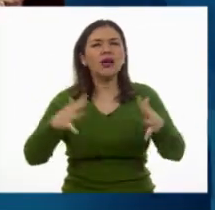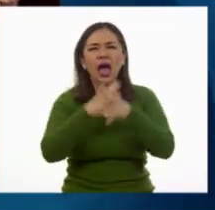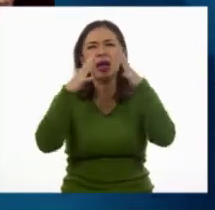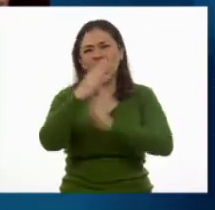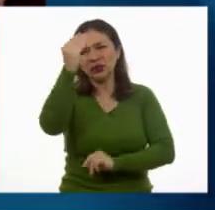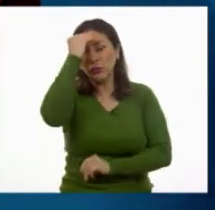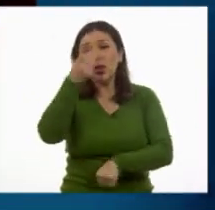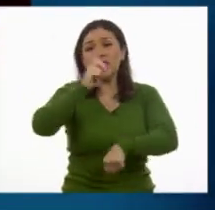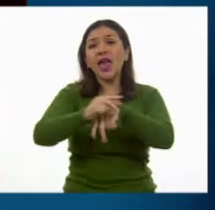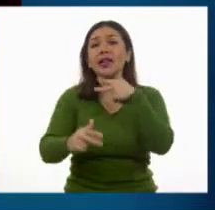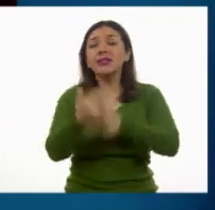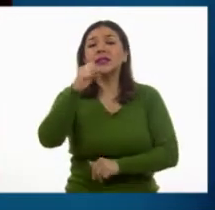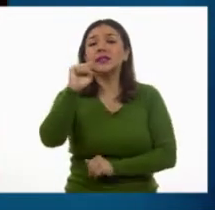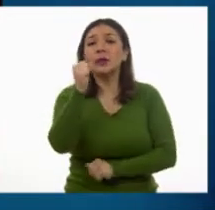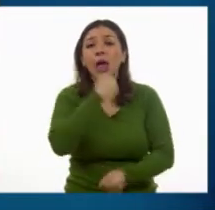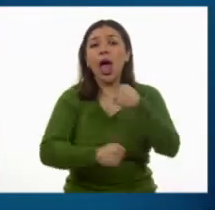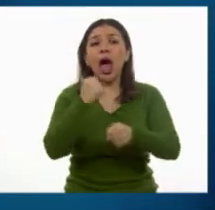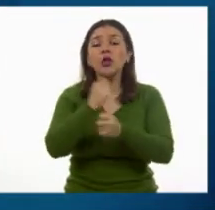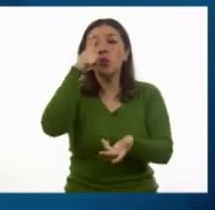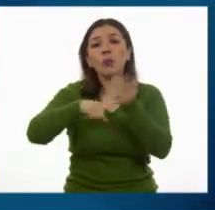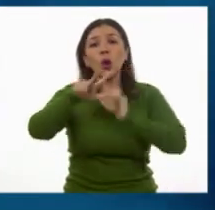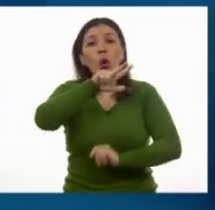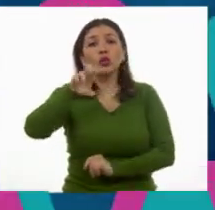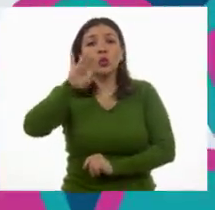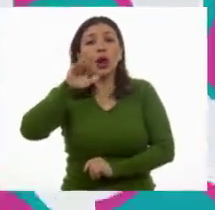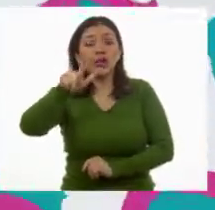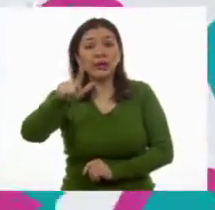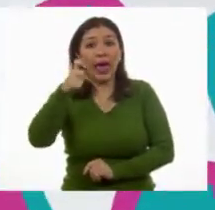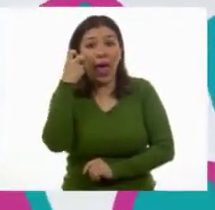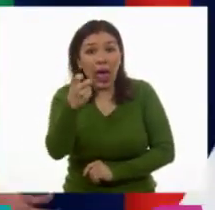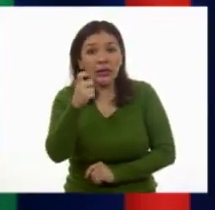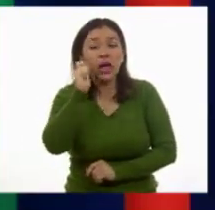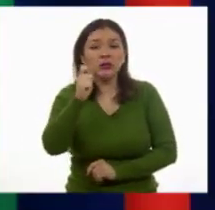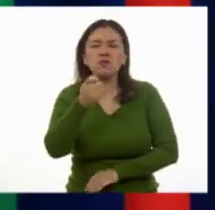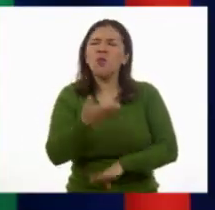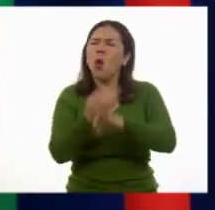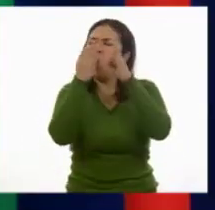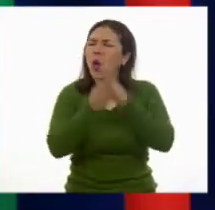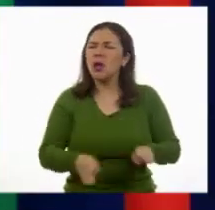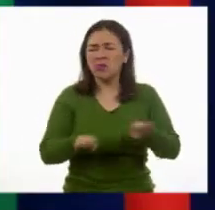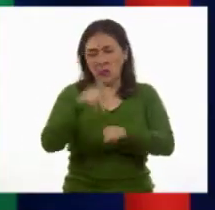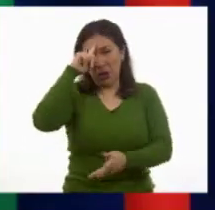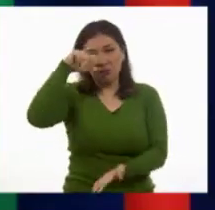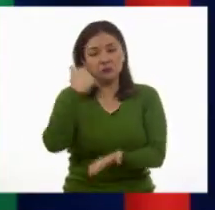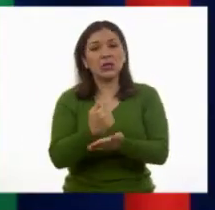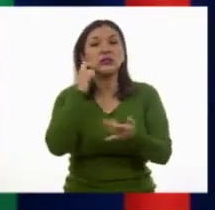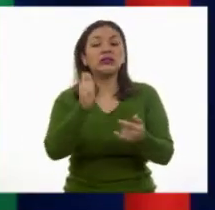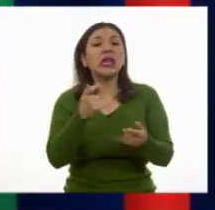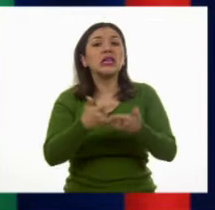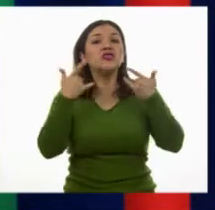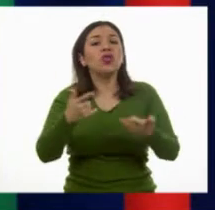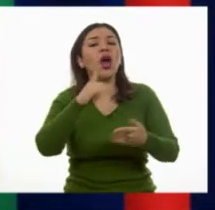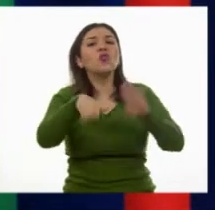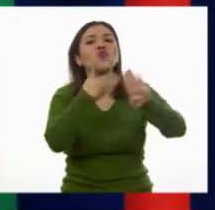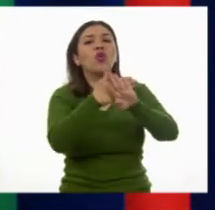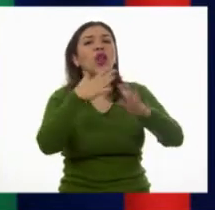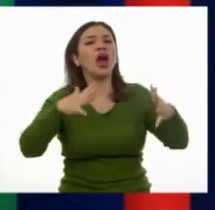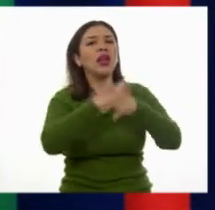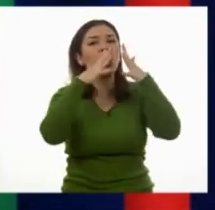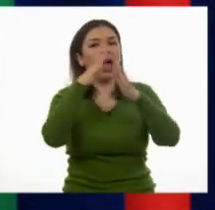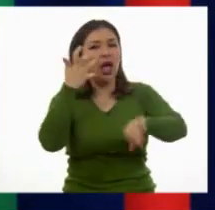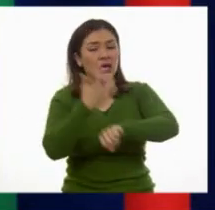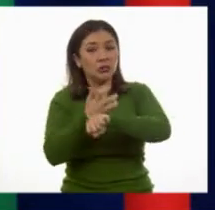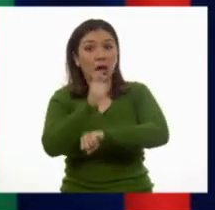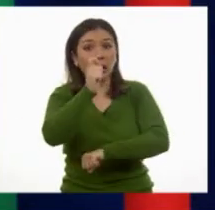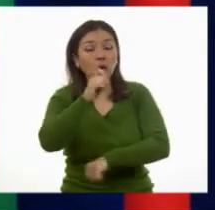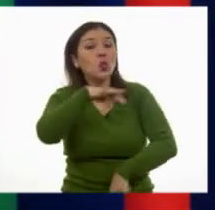13 de septiembre de 1847. Y ese fue un episodio súper importante de la guerra contra Estados Unidos. Esta fue la última